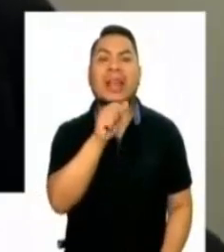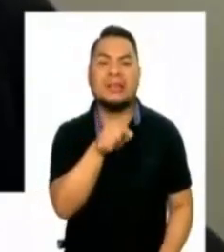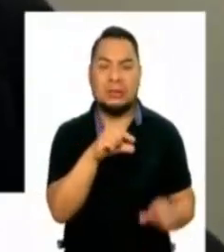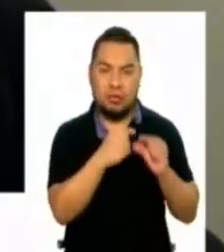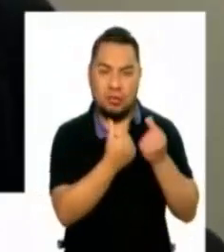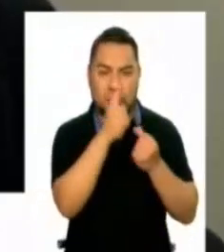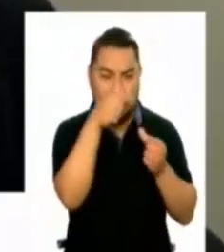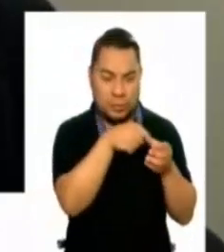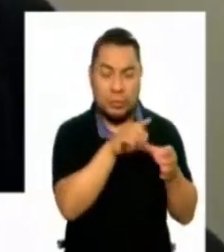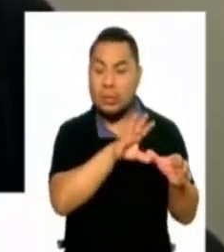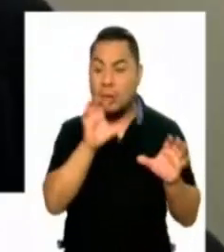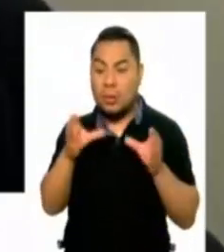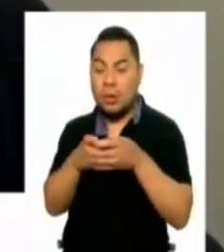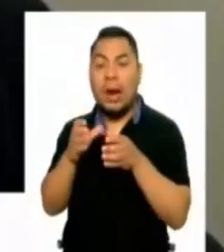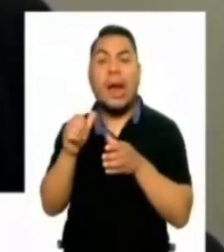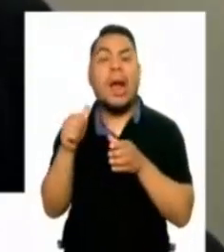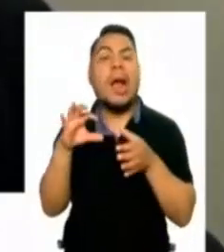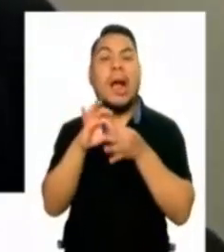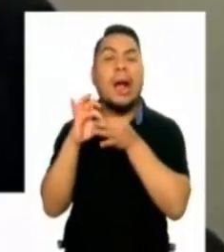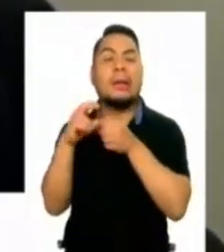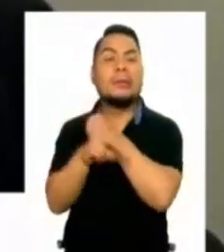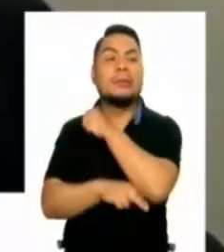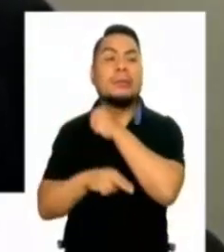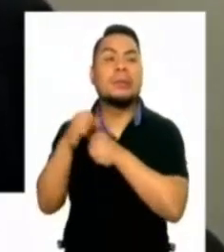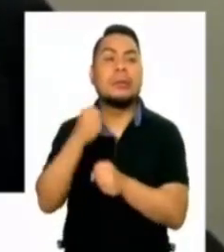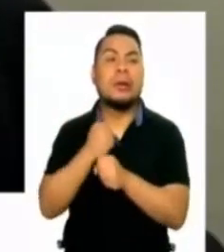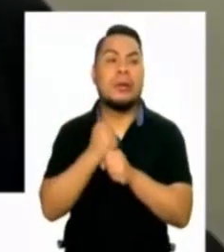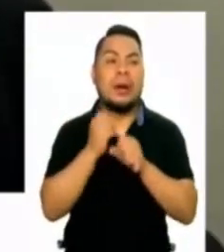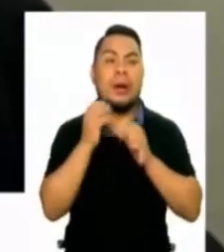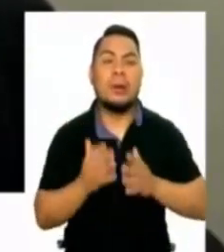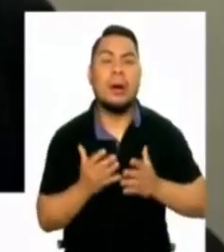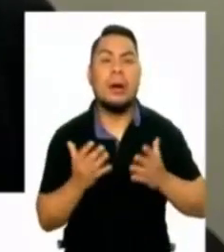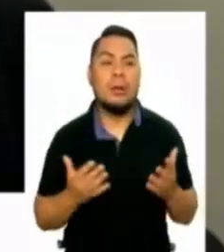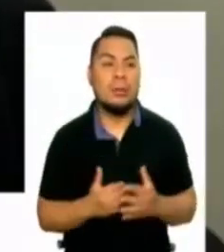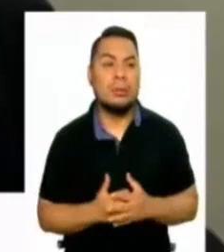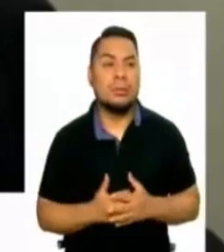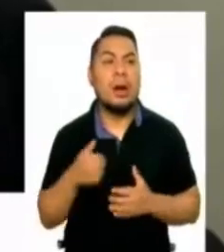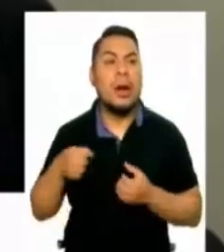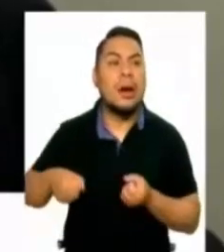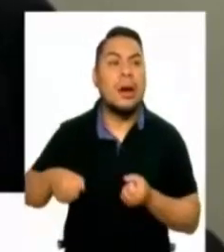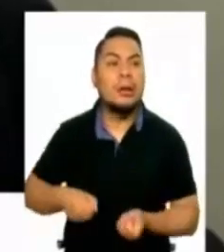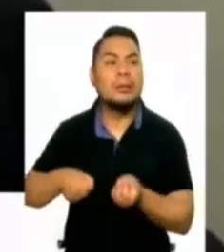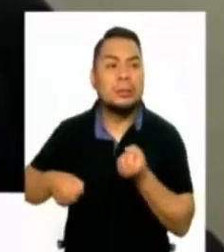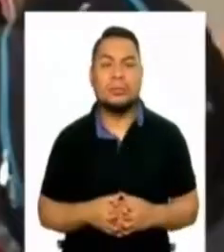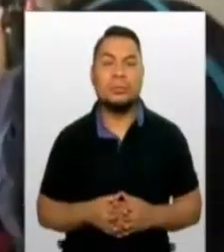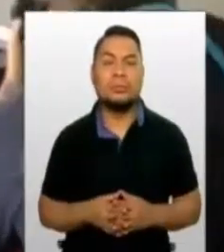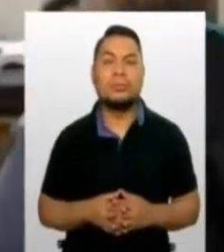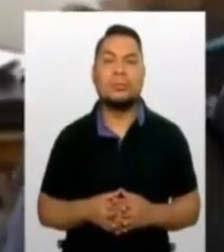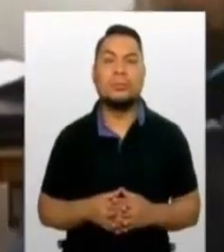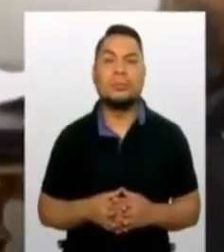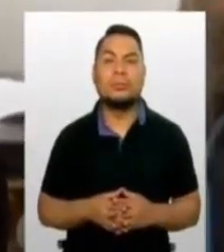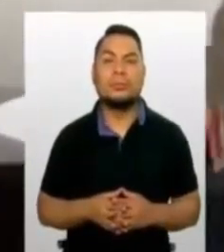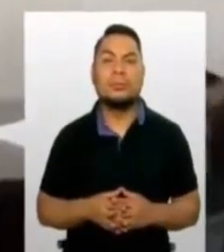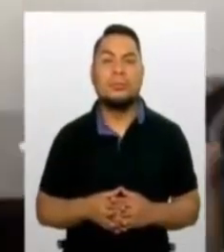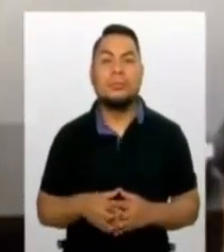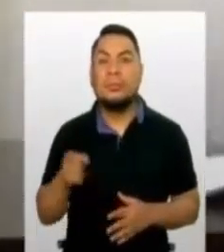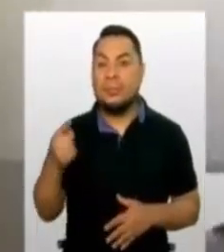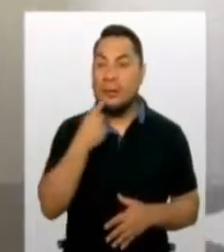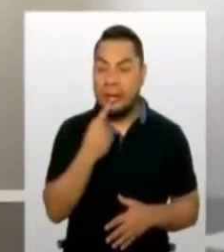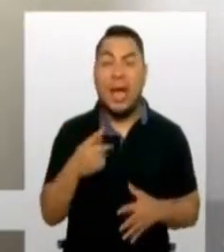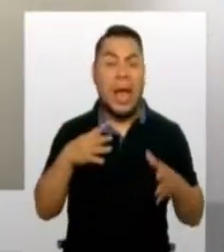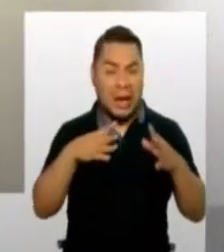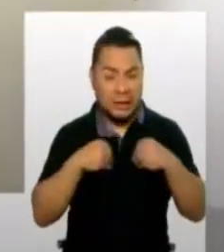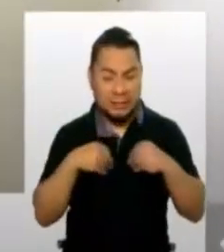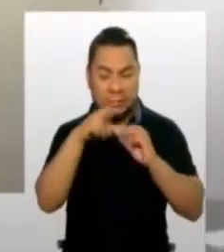dos movimientos políticos para hacer su participación en el nuevo comicio. Escuchemos. Dice que acepta